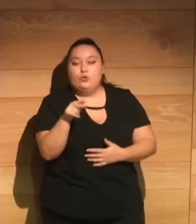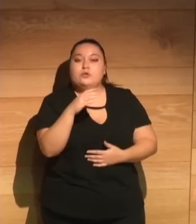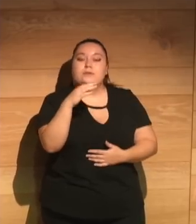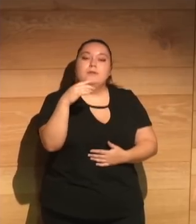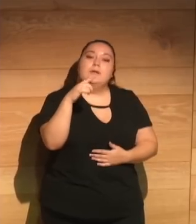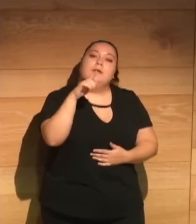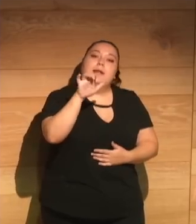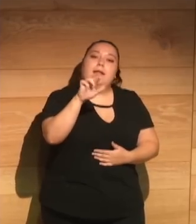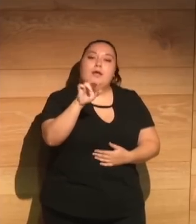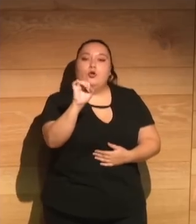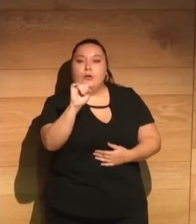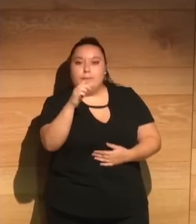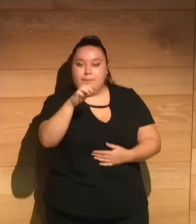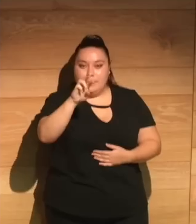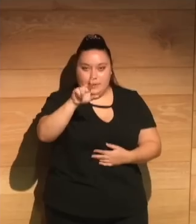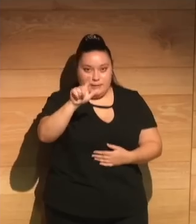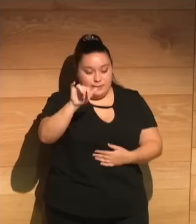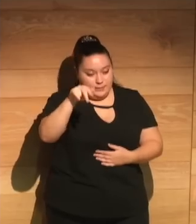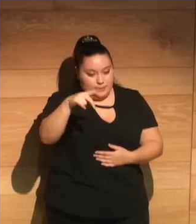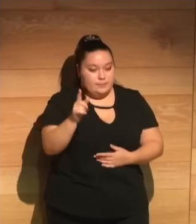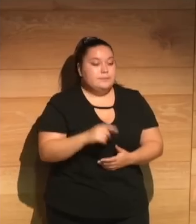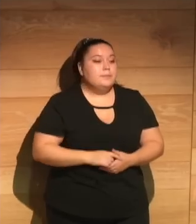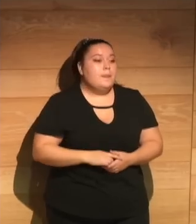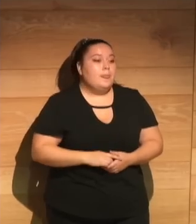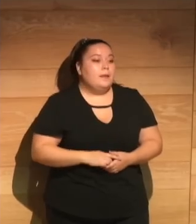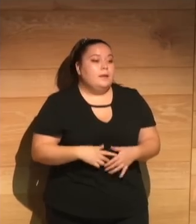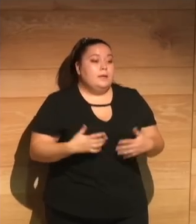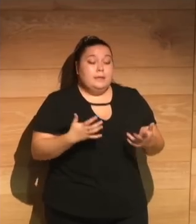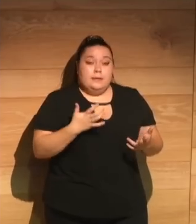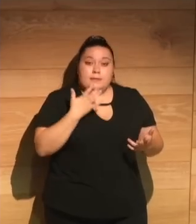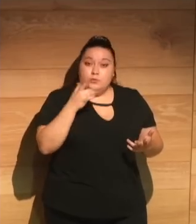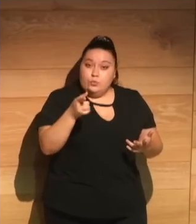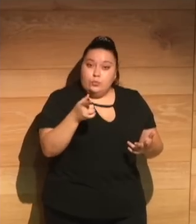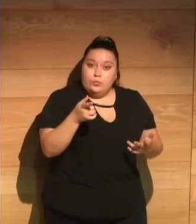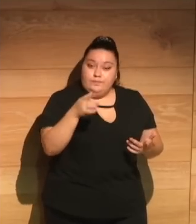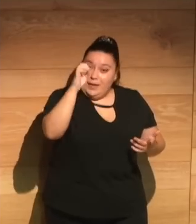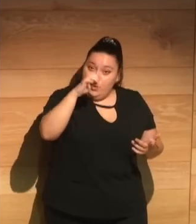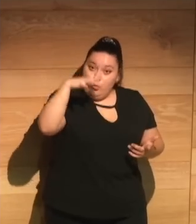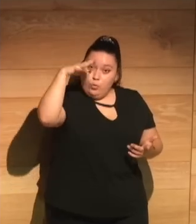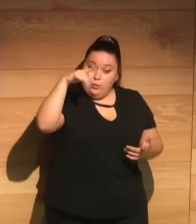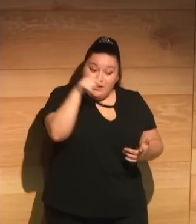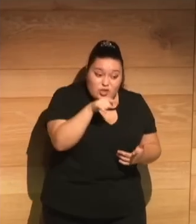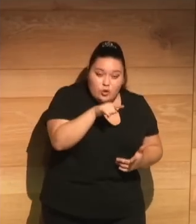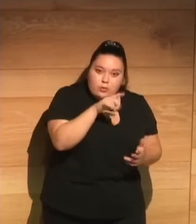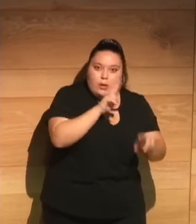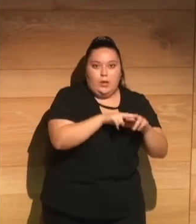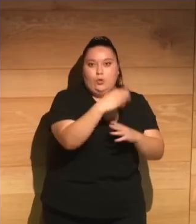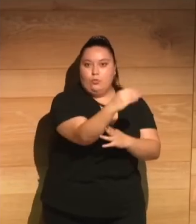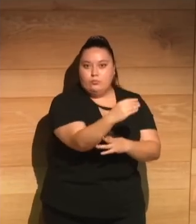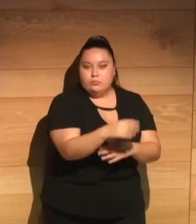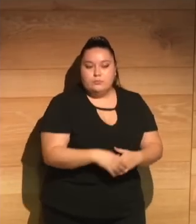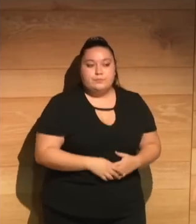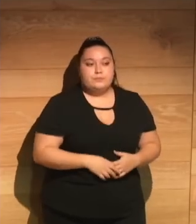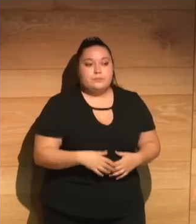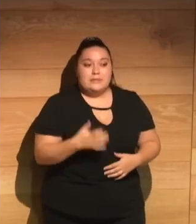gris antracita y Betún de Judea. Entonces él se dio cuenta de tú dejas esto a la luz y eso se pone negro. Si yo